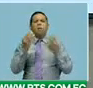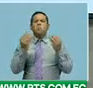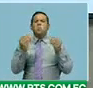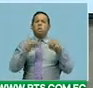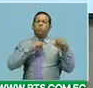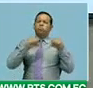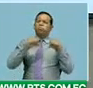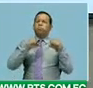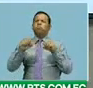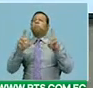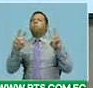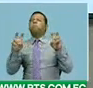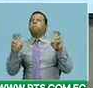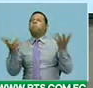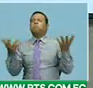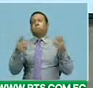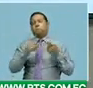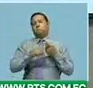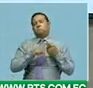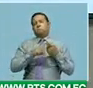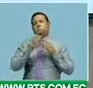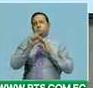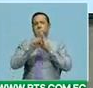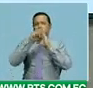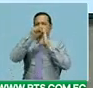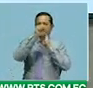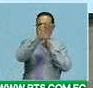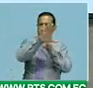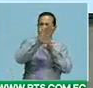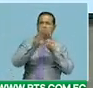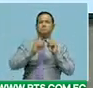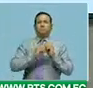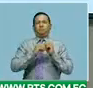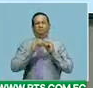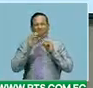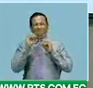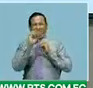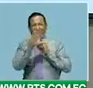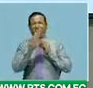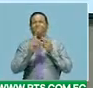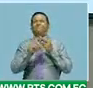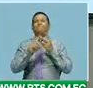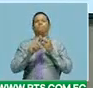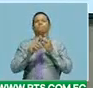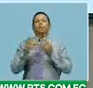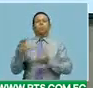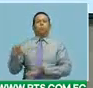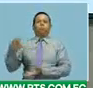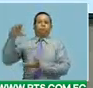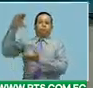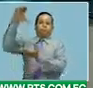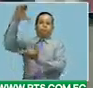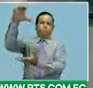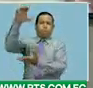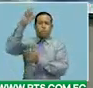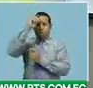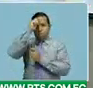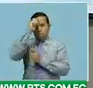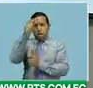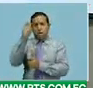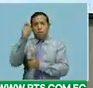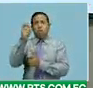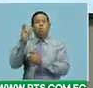de independencia. Se han realizado desde proyecciones e imágenes a través del mapping y hasta la colocación de monumentos como homenaje a las